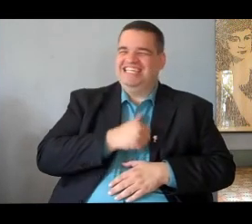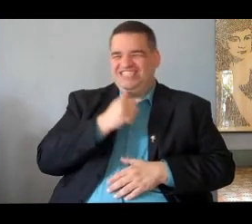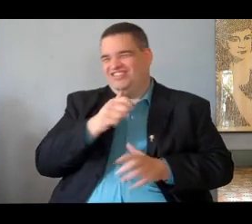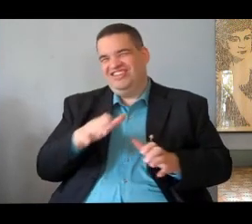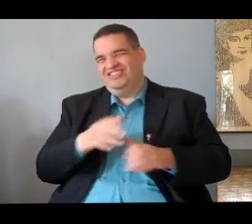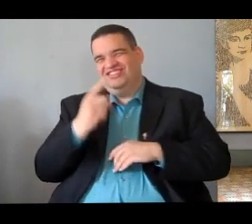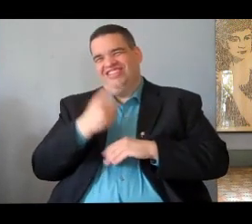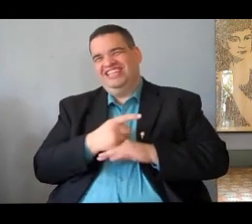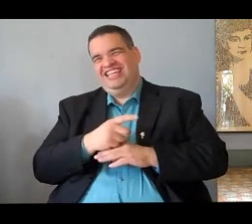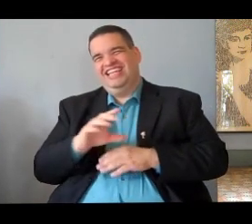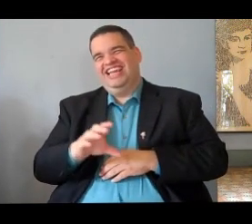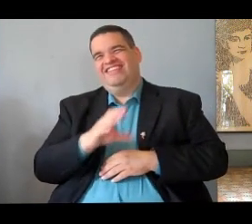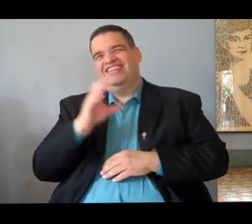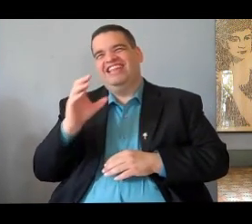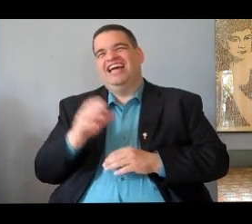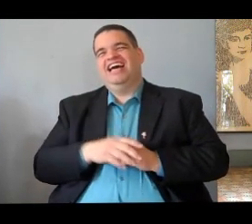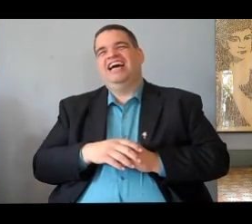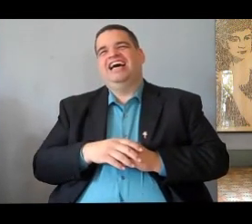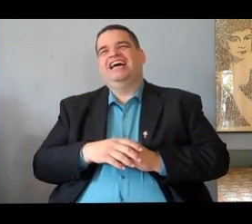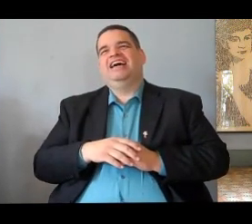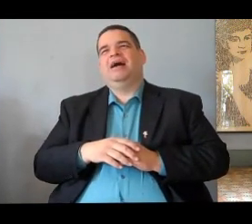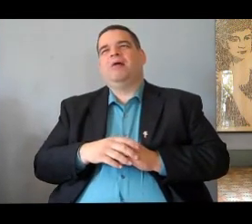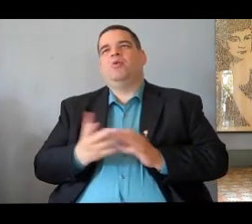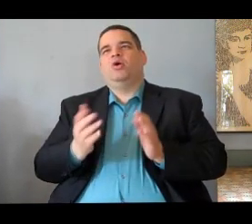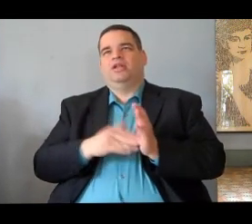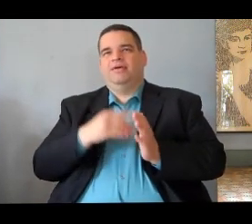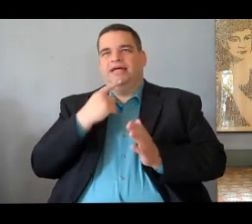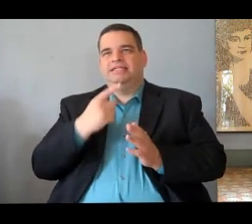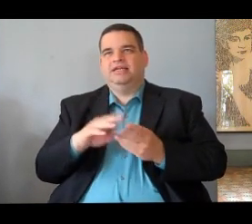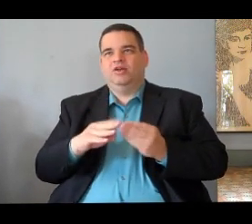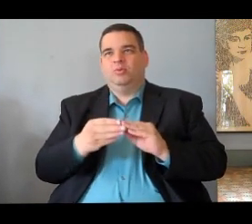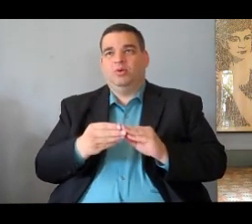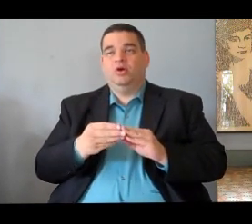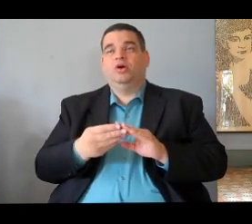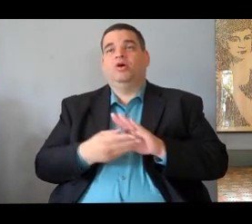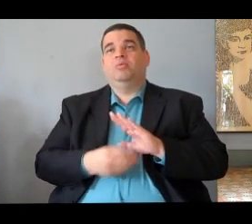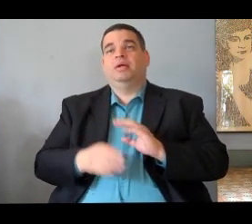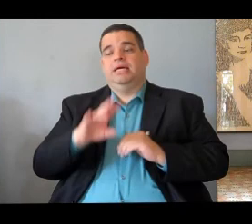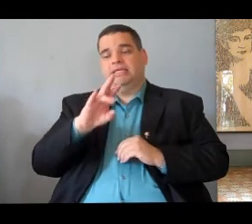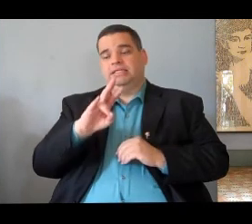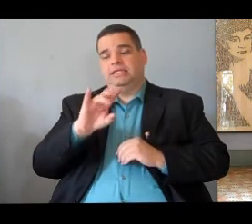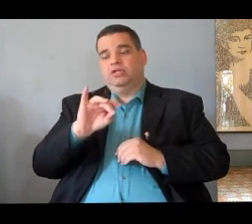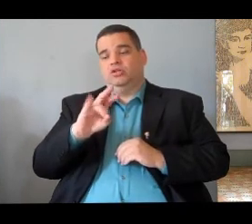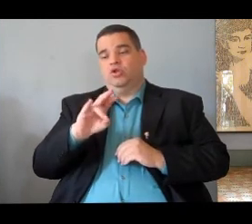Eso no se hace el día de Navidad. ¿Verdad? Vamos a repetir los números otra vez para que la gente, mira, copie.